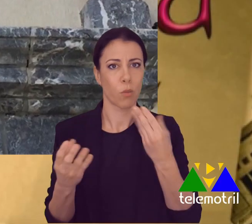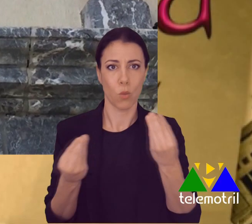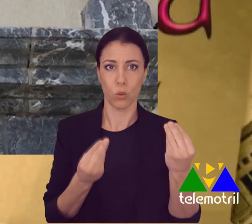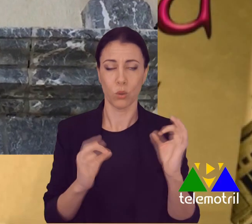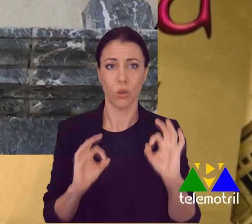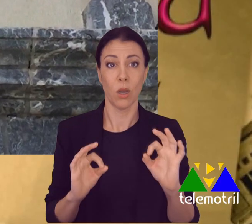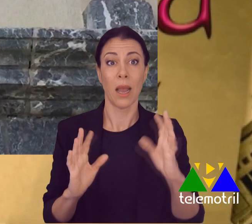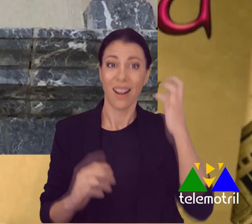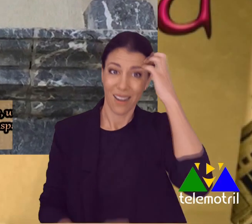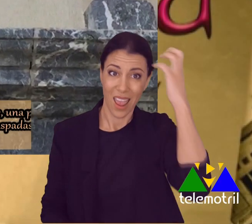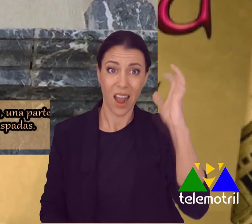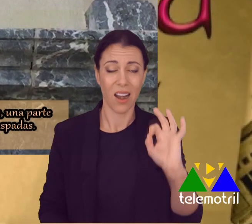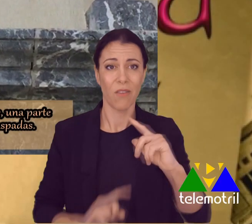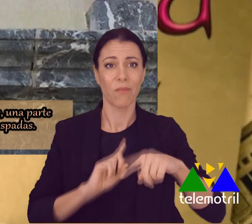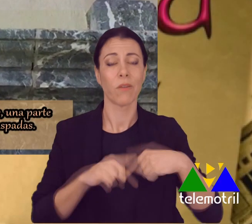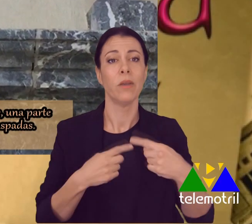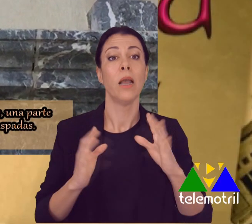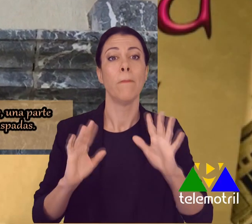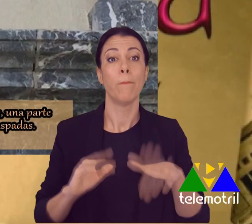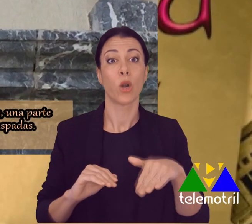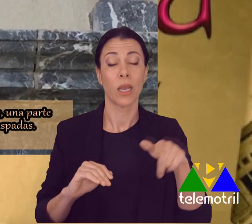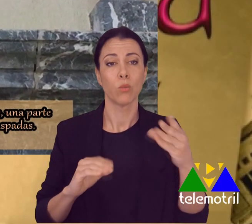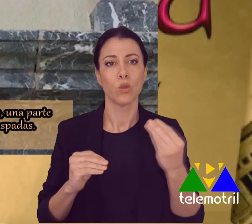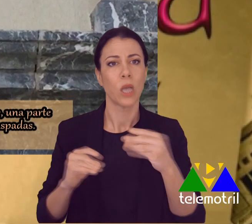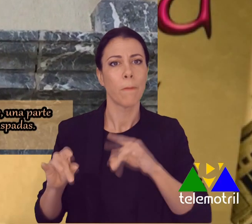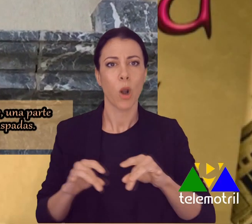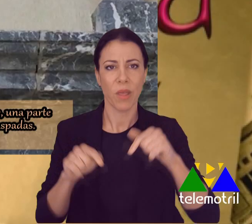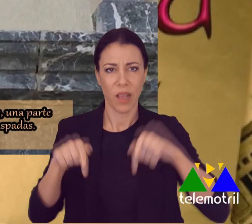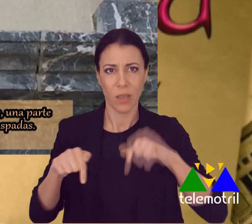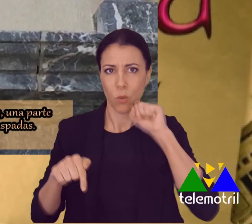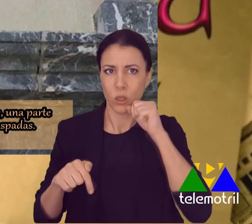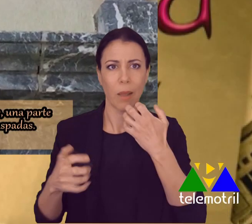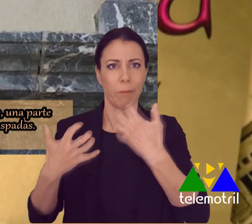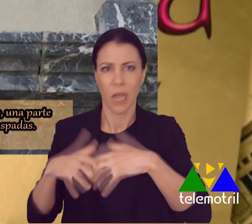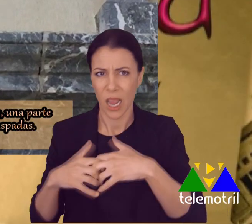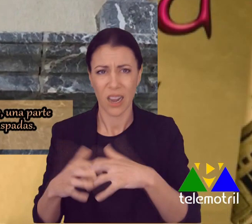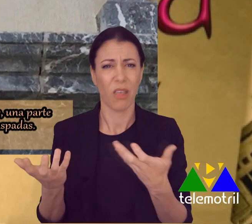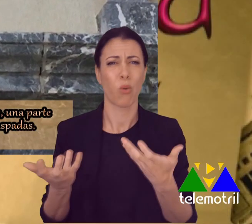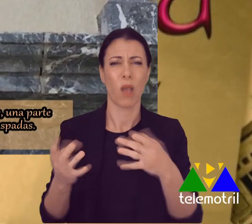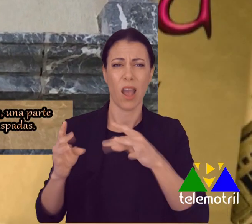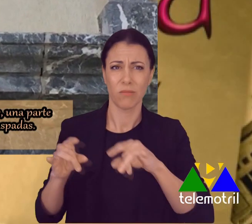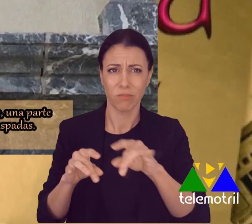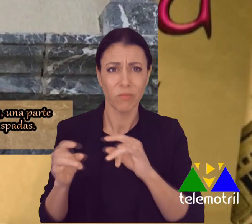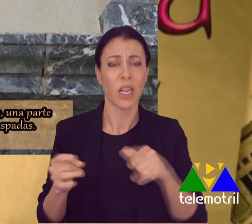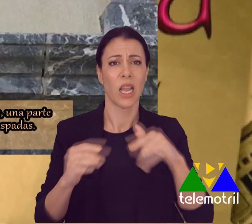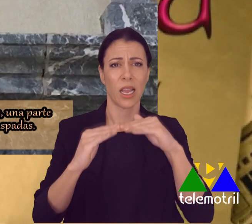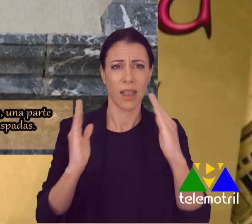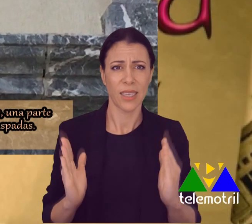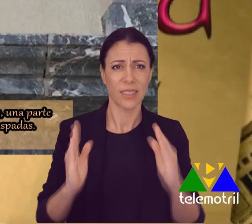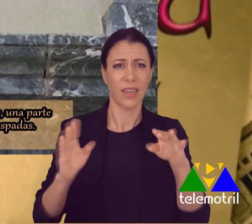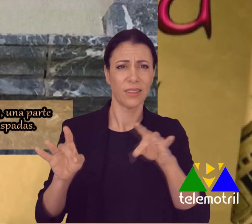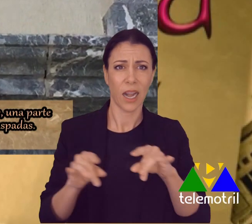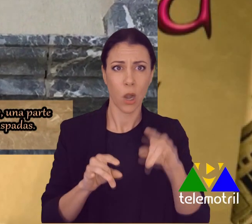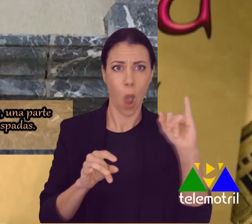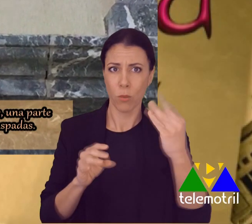Y claro, los Contreras, al tener tantas propiedades en Motril, ingenios de azúcar, tierras, etcétera, casas, etcétera, pues